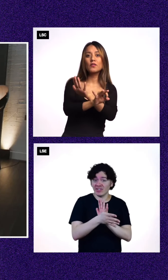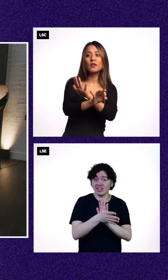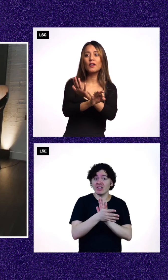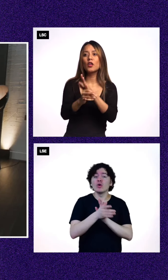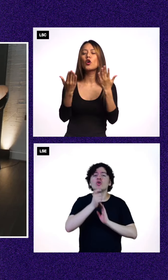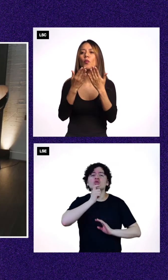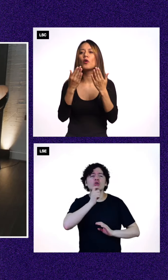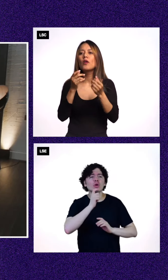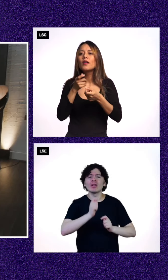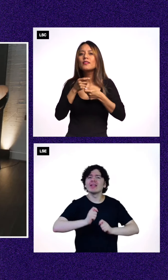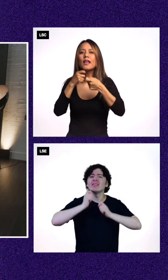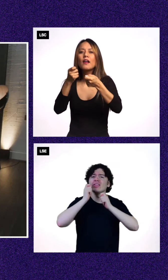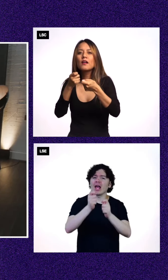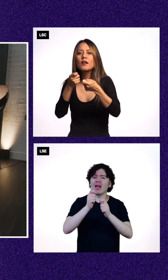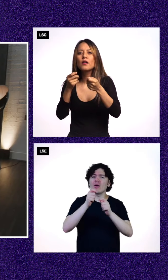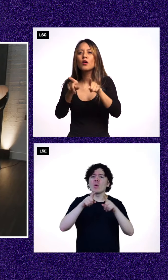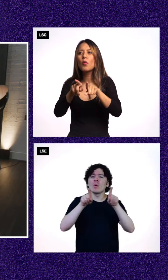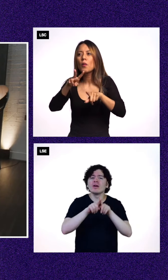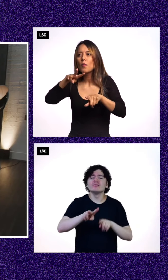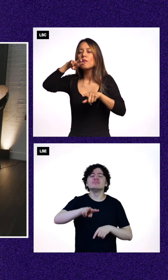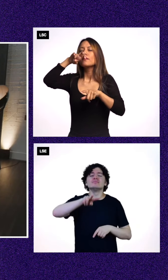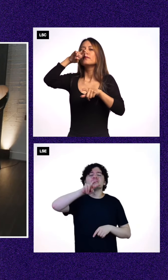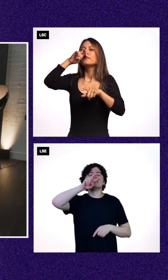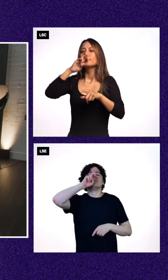suspiro. Pensad en esto,